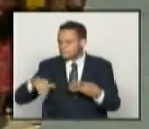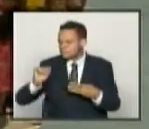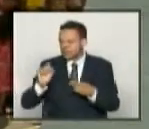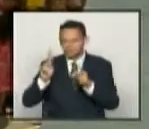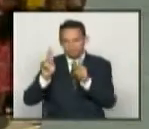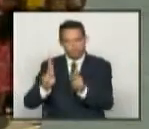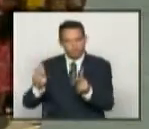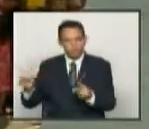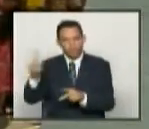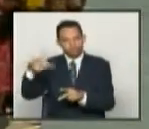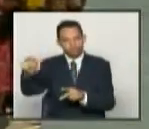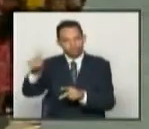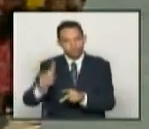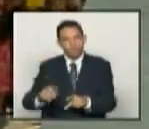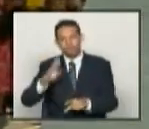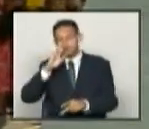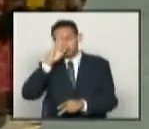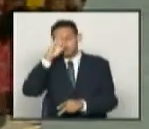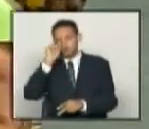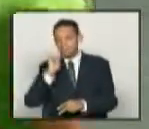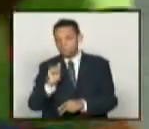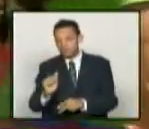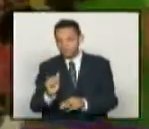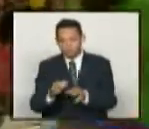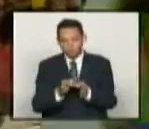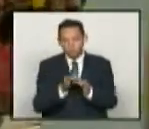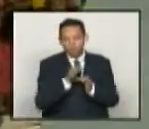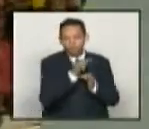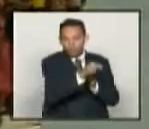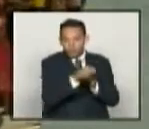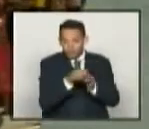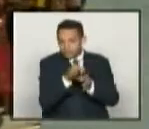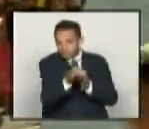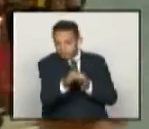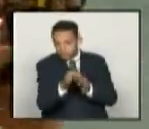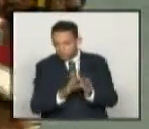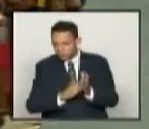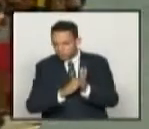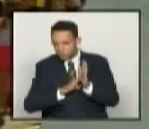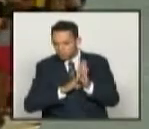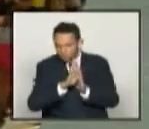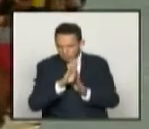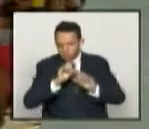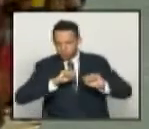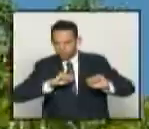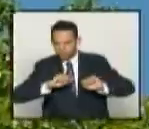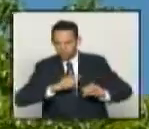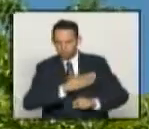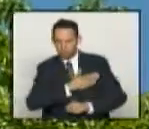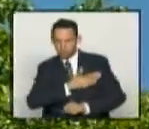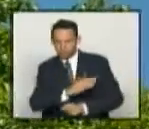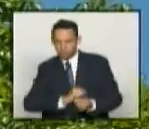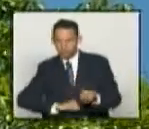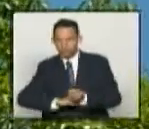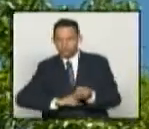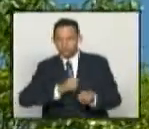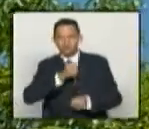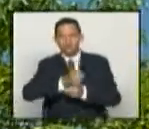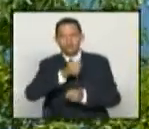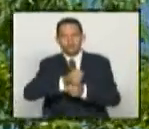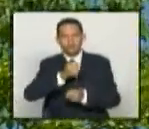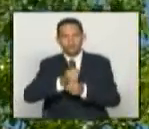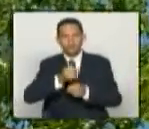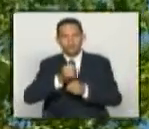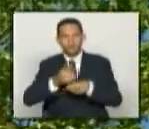del común. Como usted es un municipio tan dedicado al campo y